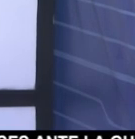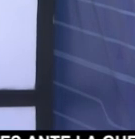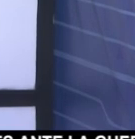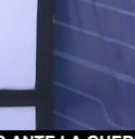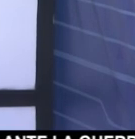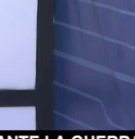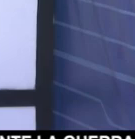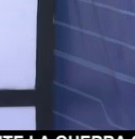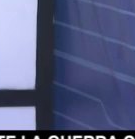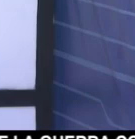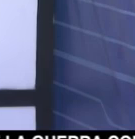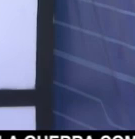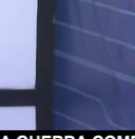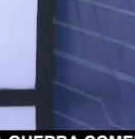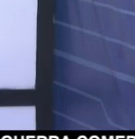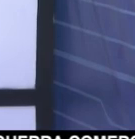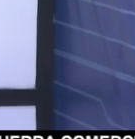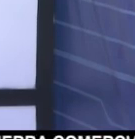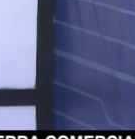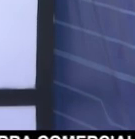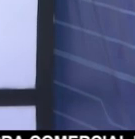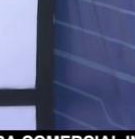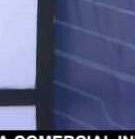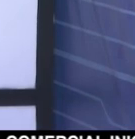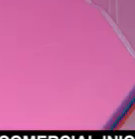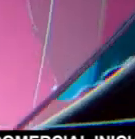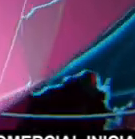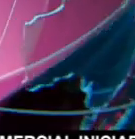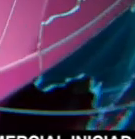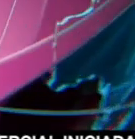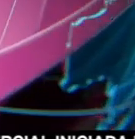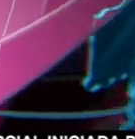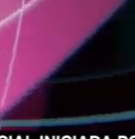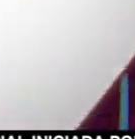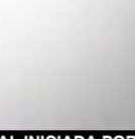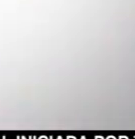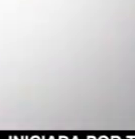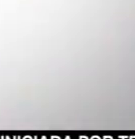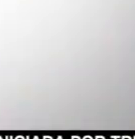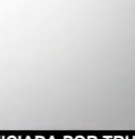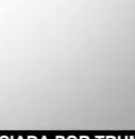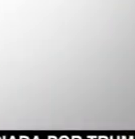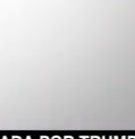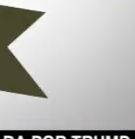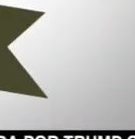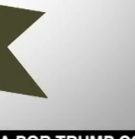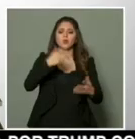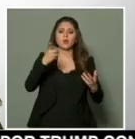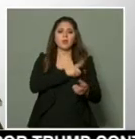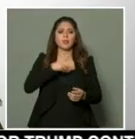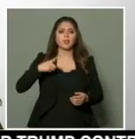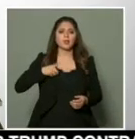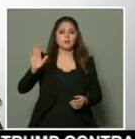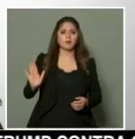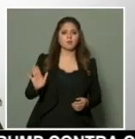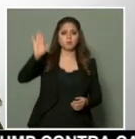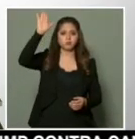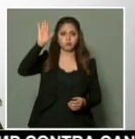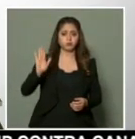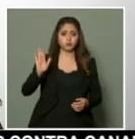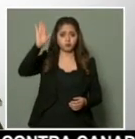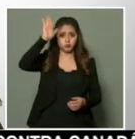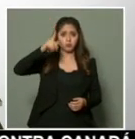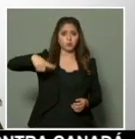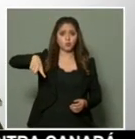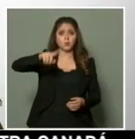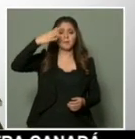contrastaron sus propuestas. Conozcamos parte de sus planteamientos. Este lunes, Capital 21 recibió a los 6 aspirantes a la